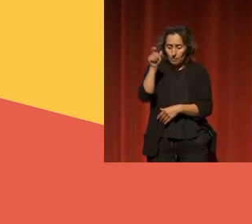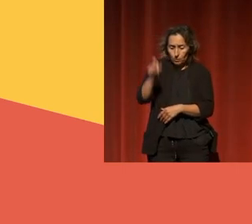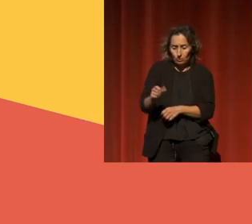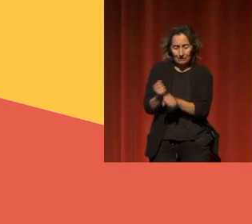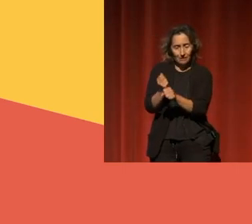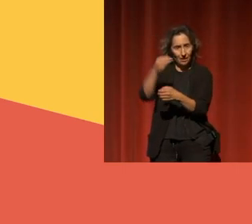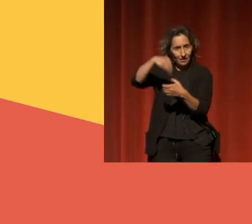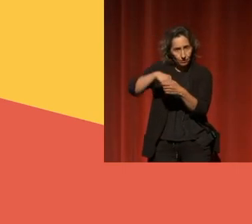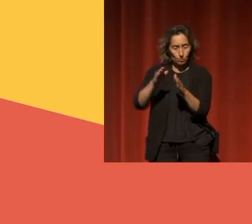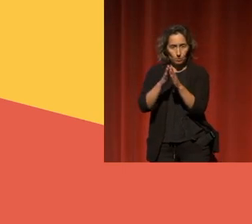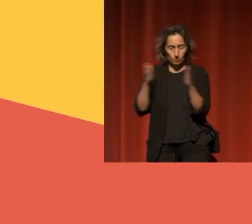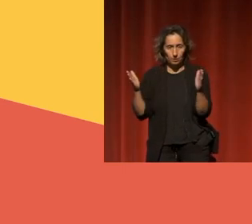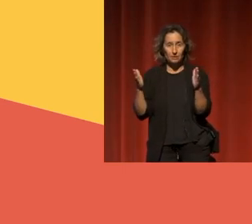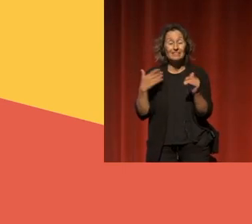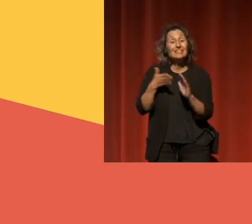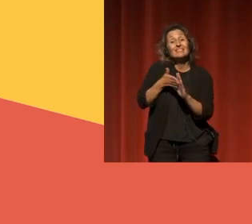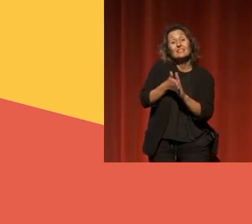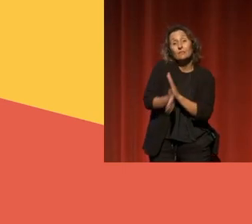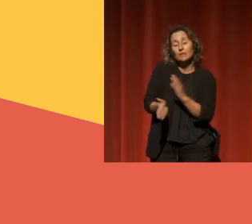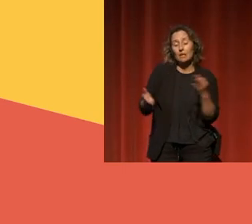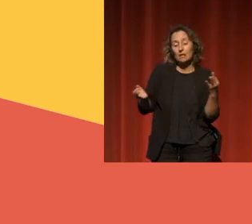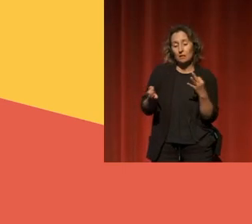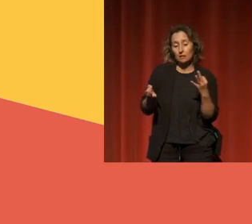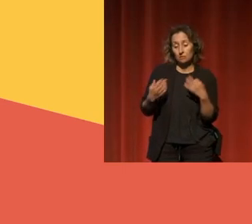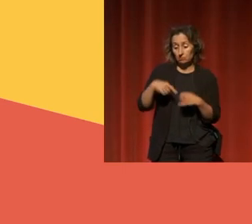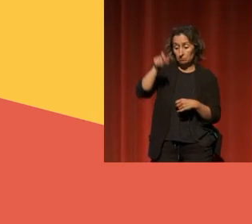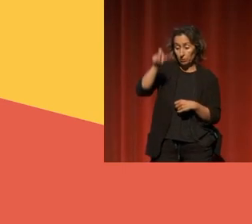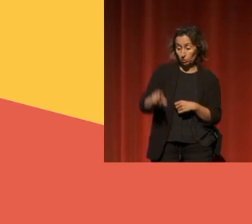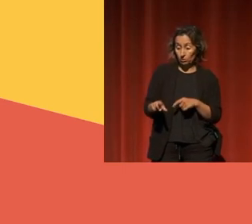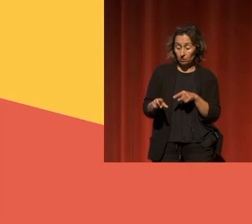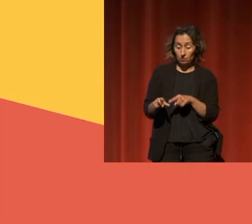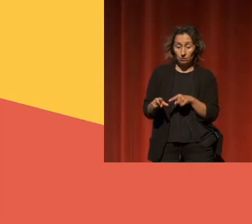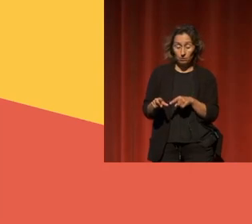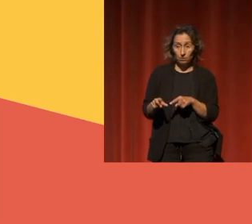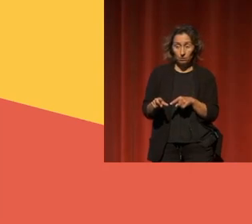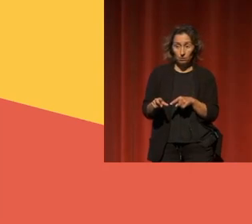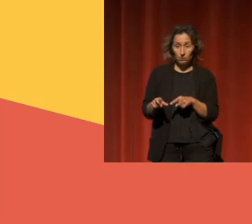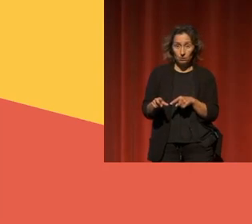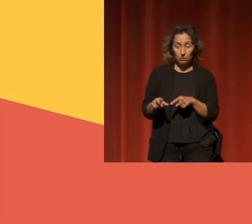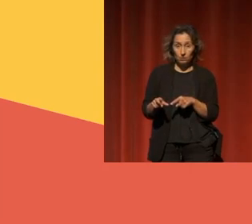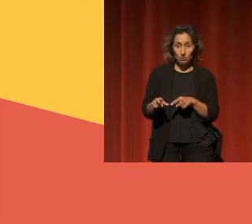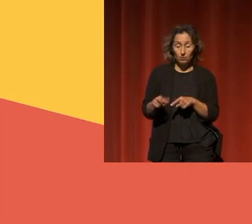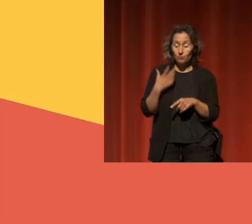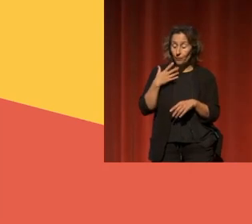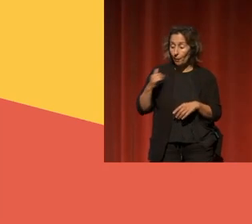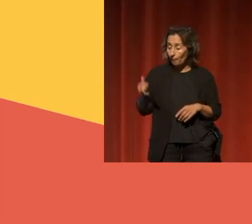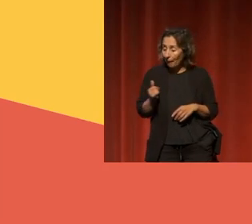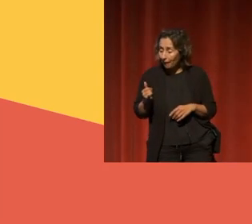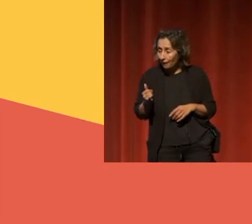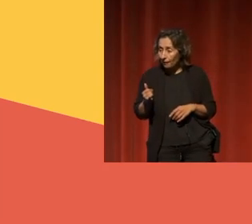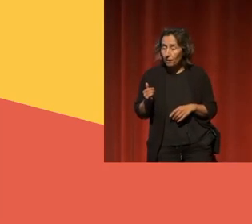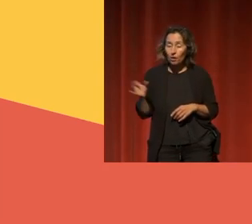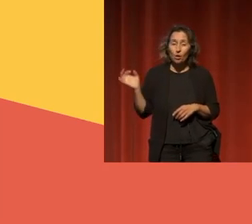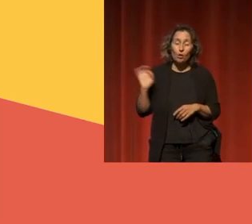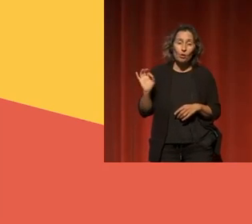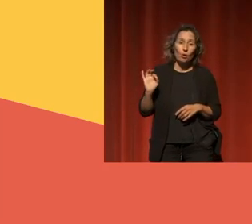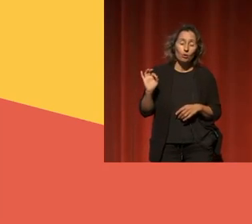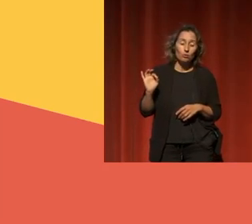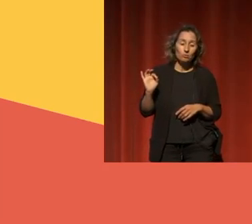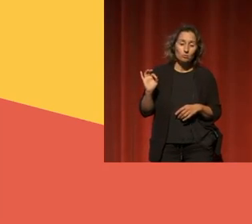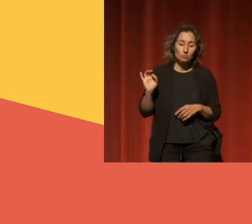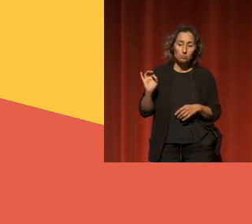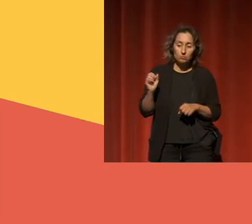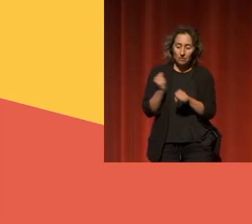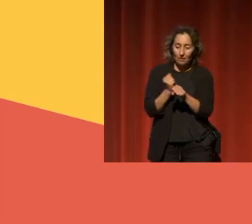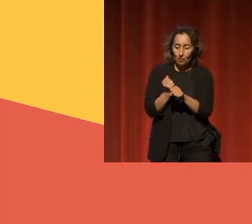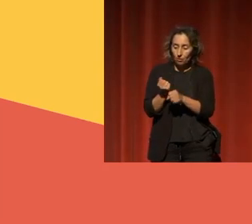Eh Esto Qué significa esto significa que estas personas tienen más dificultades A la hora de cubrir bajas eh también de trabajar